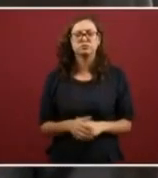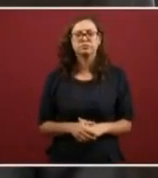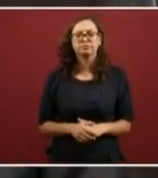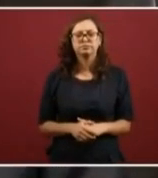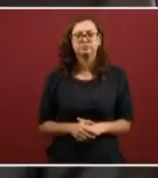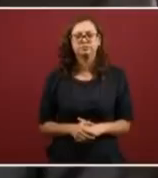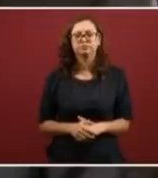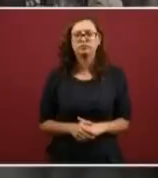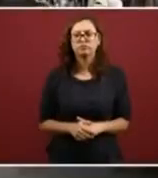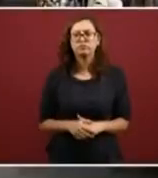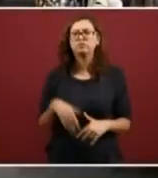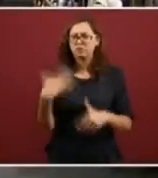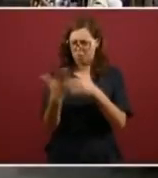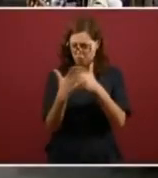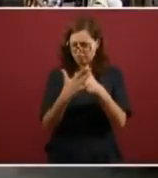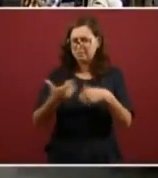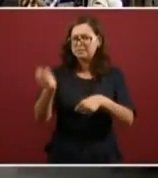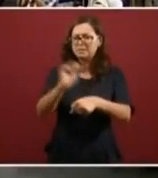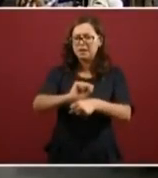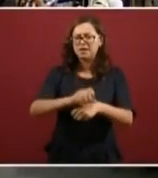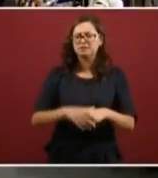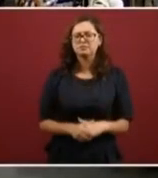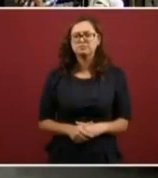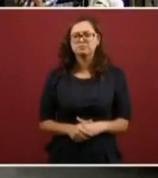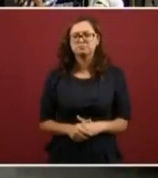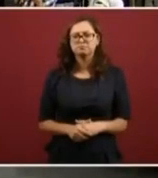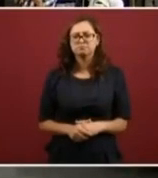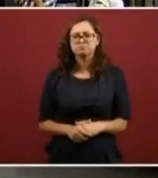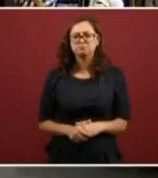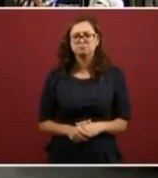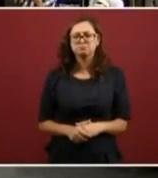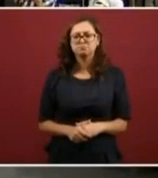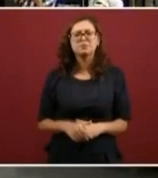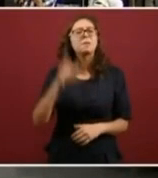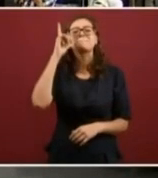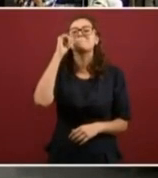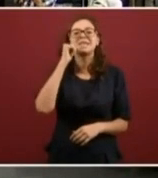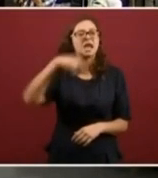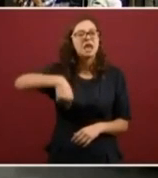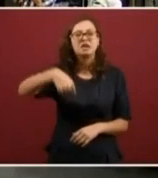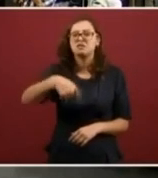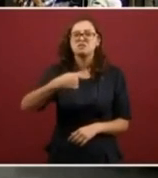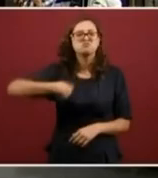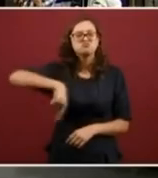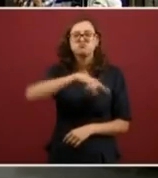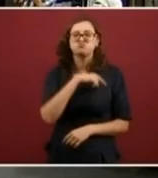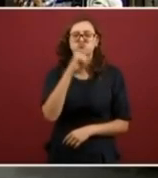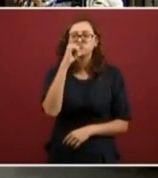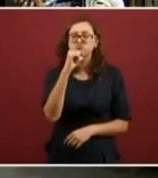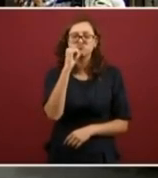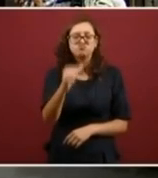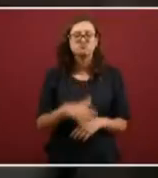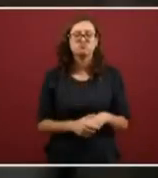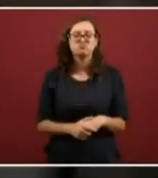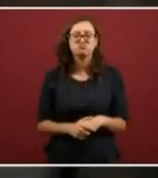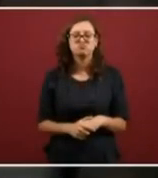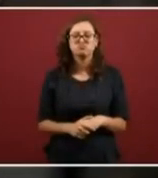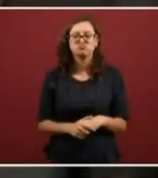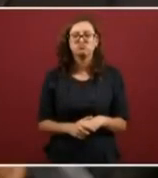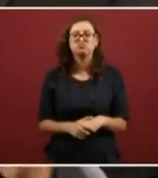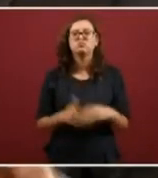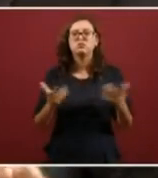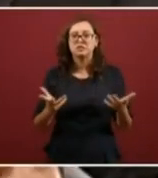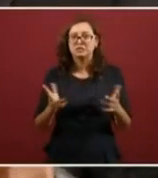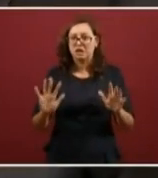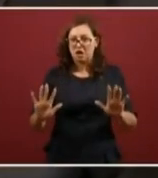¿les parece? La semana que viene. Además sirve para, porque no vamos a estar mañana, ¿sí? También. Y sirve para que se